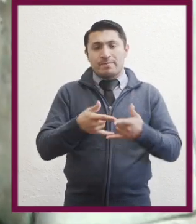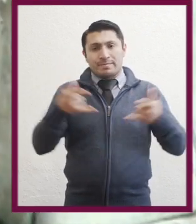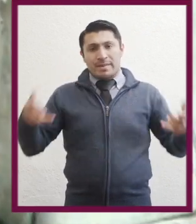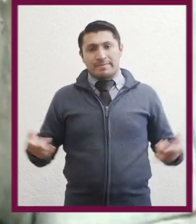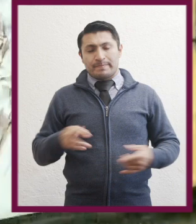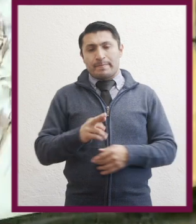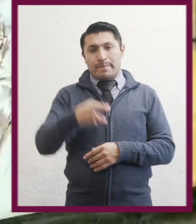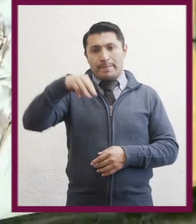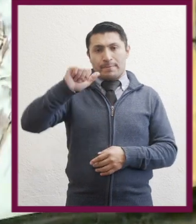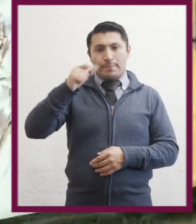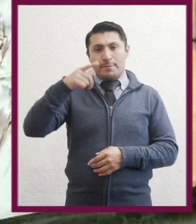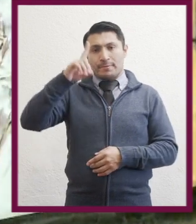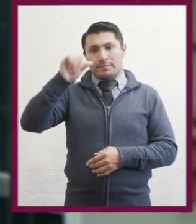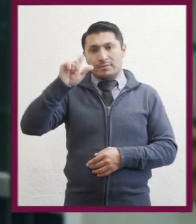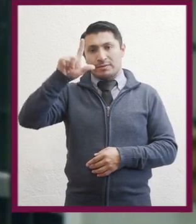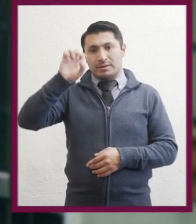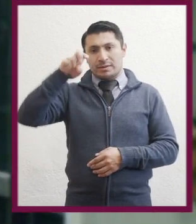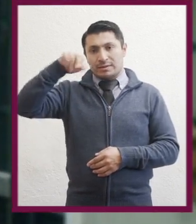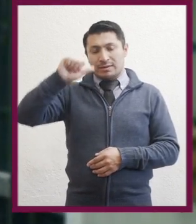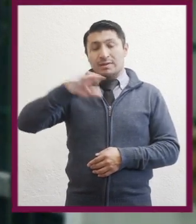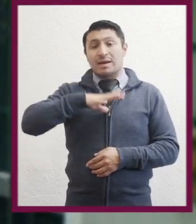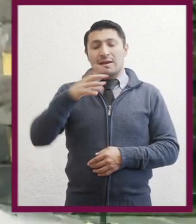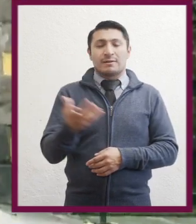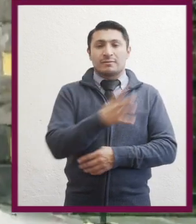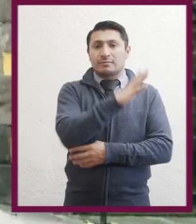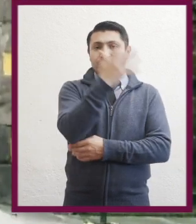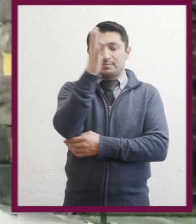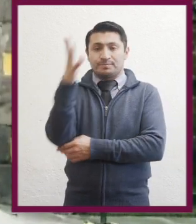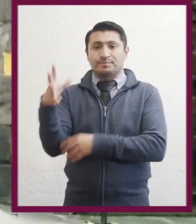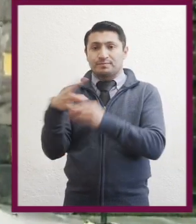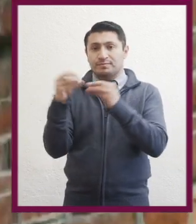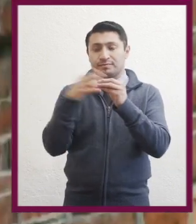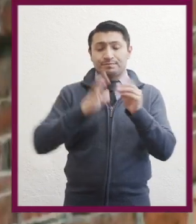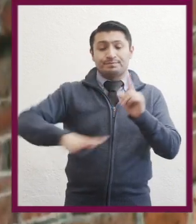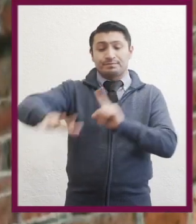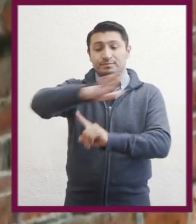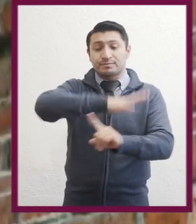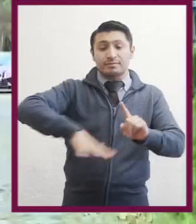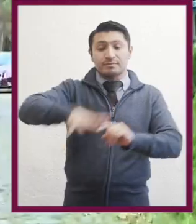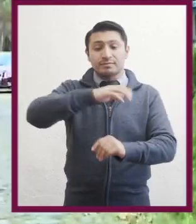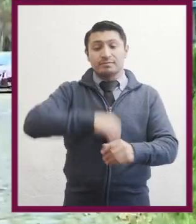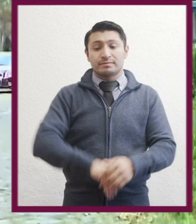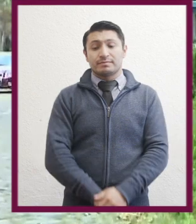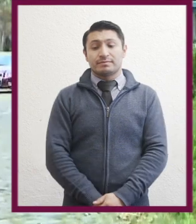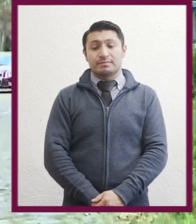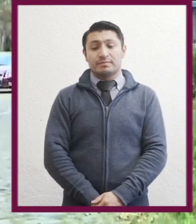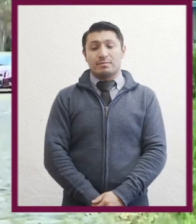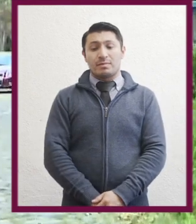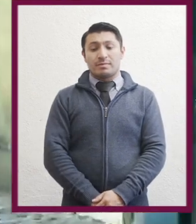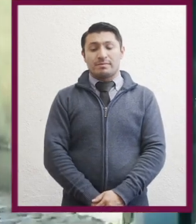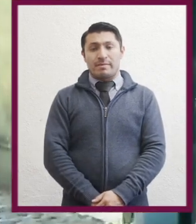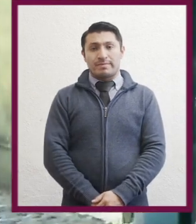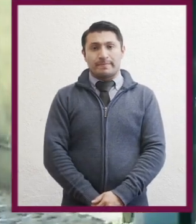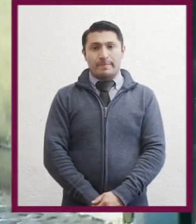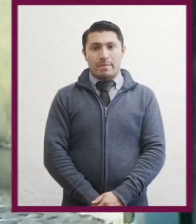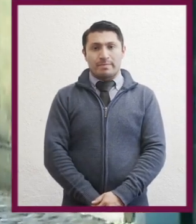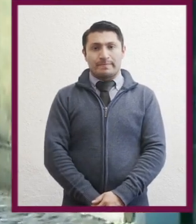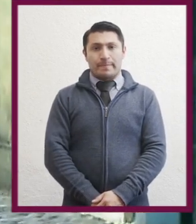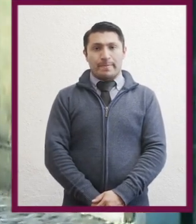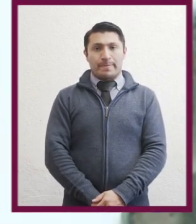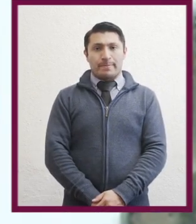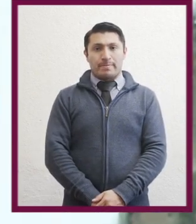desarrolló a la vera del río Magdalena, que propició el cultivo de árboles frutales en los alrededores.